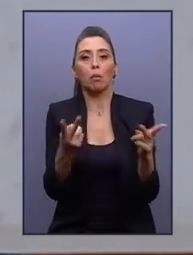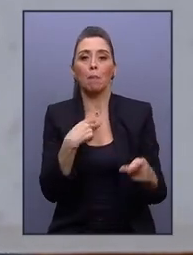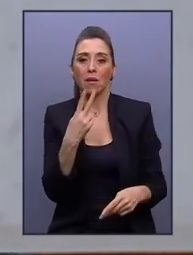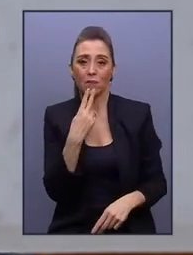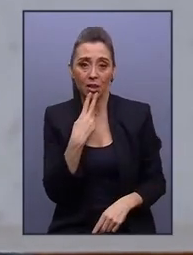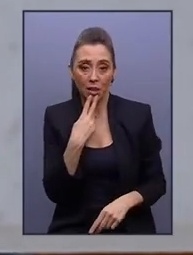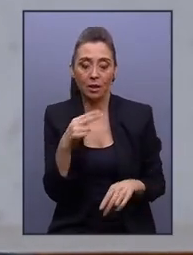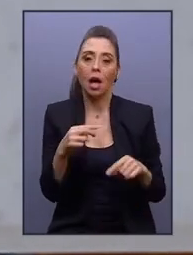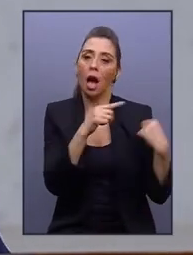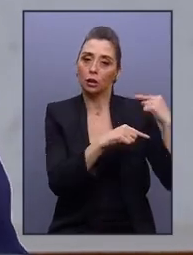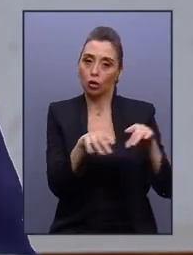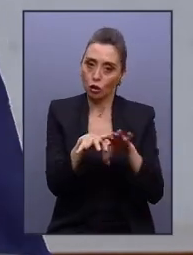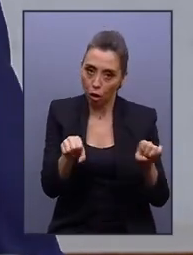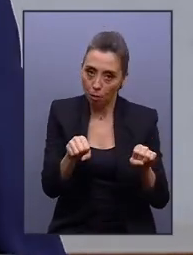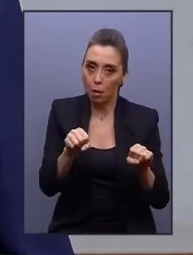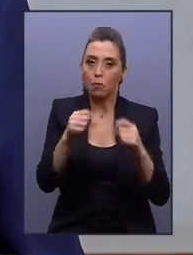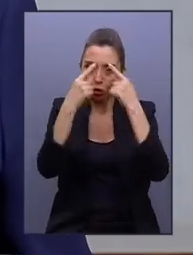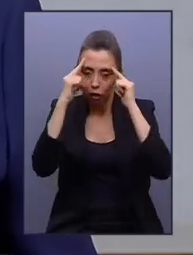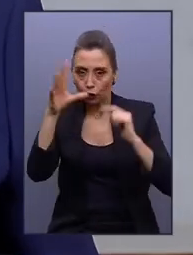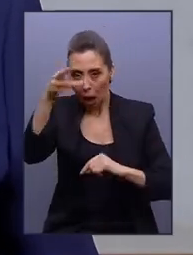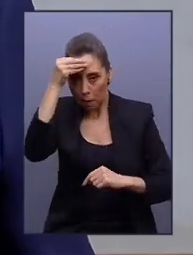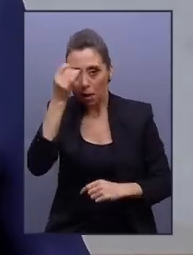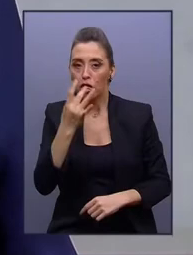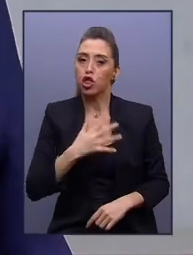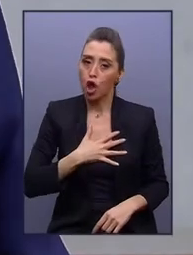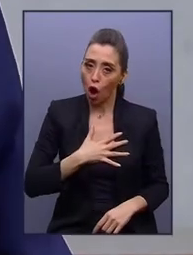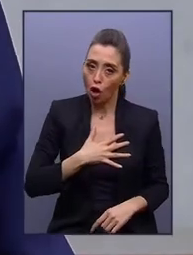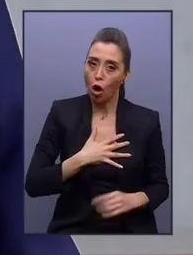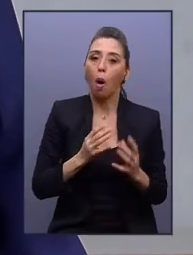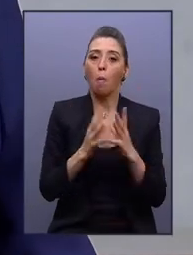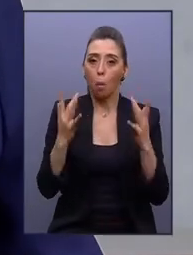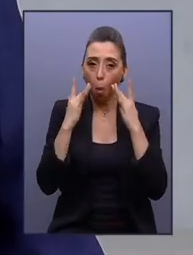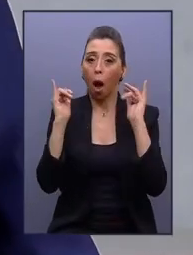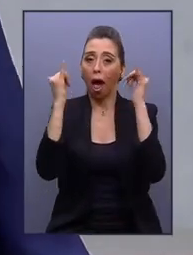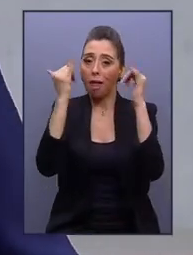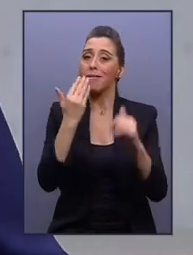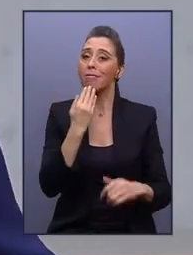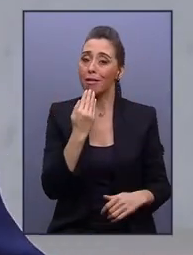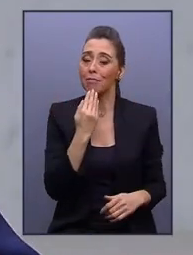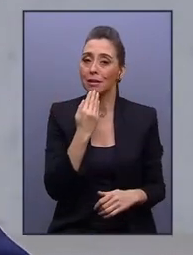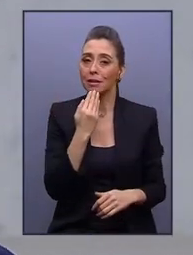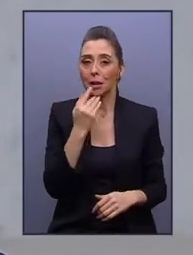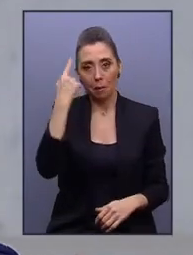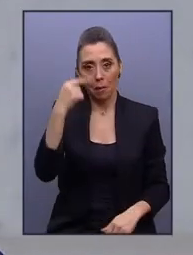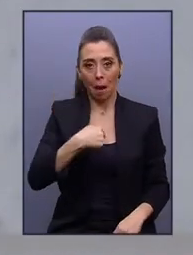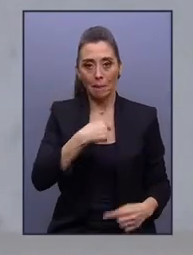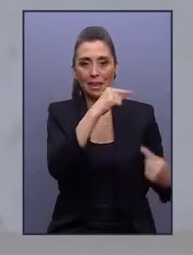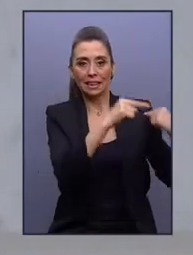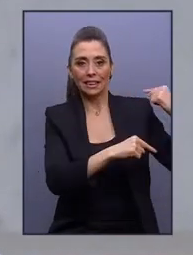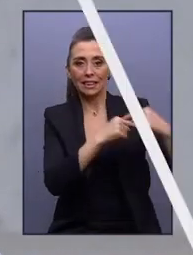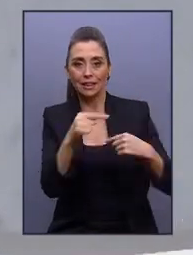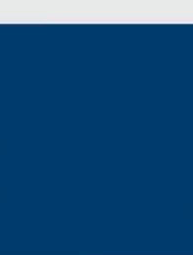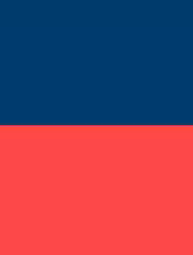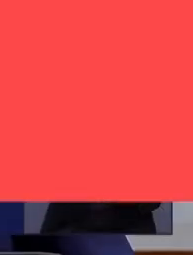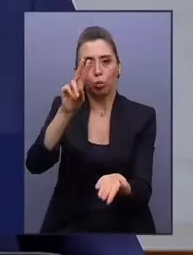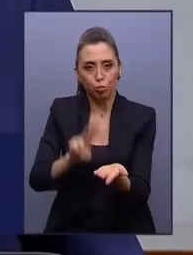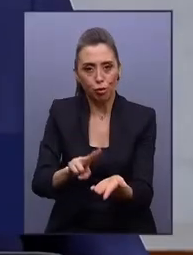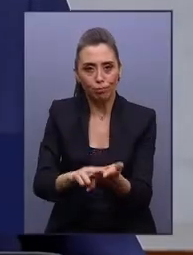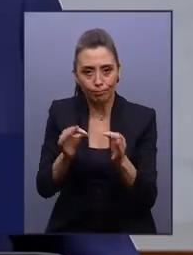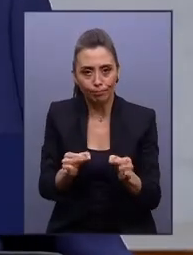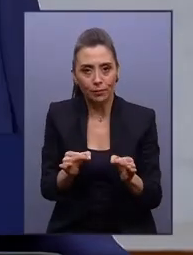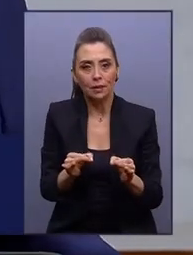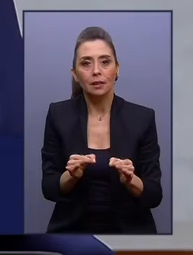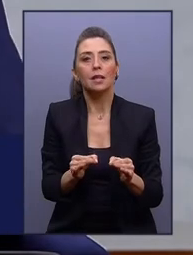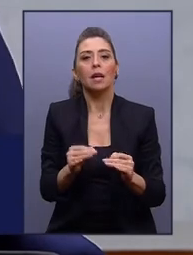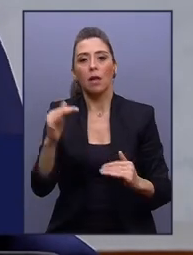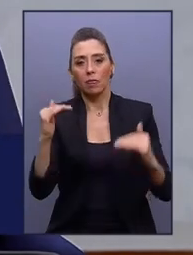de compromisos y esfuerzos con aprendizajes, con dolores, pero también con muchas alegrías. Es para mí la historia de mi amor por Chile. Hemos